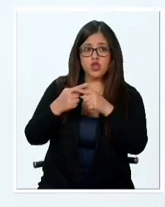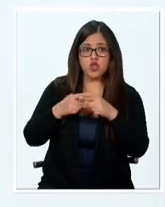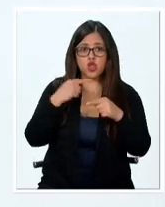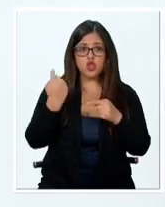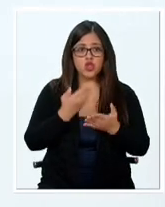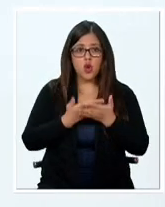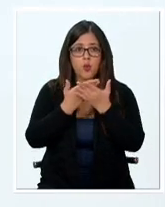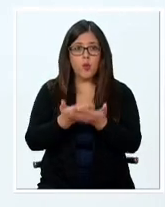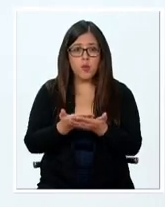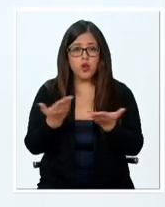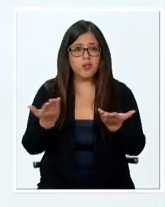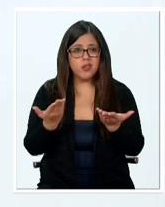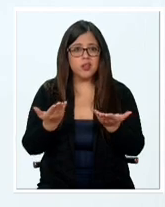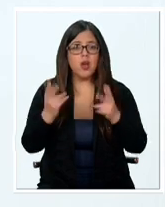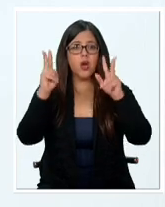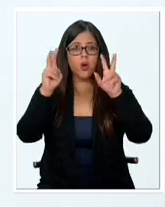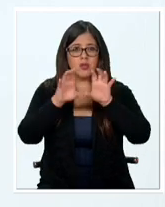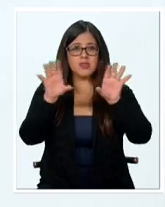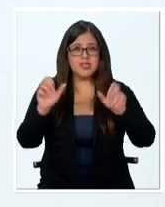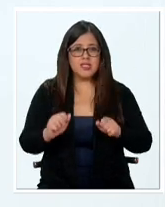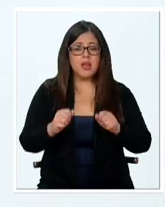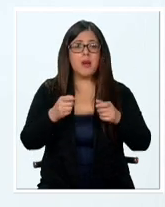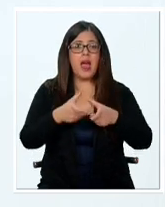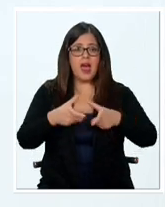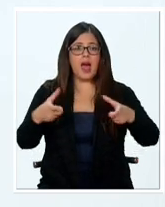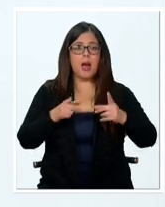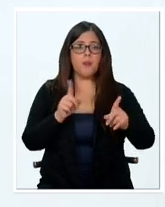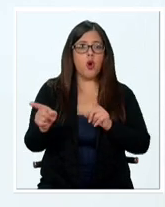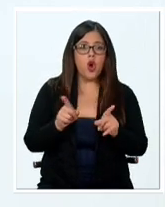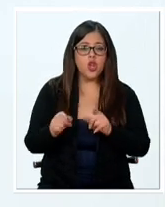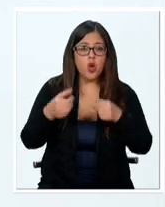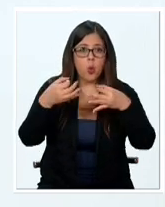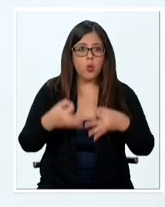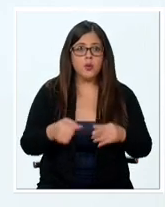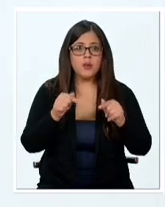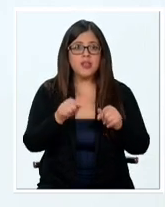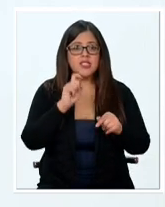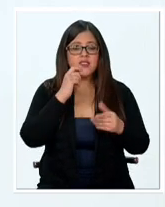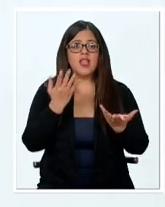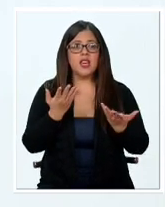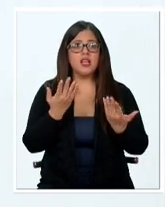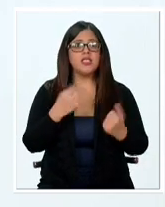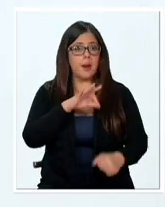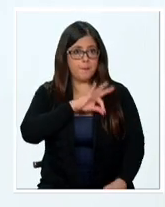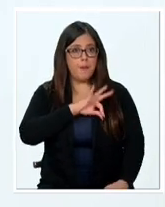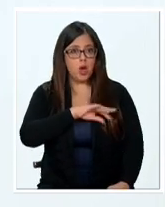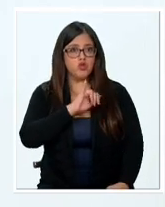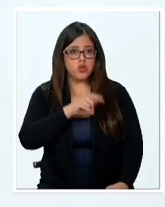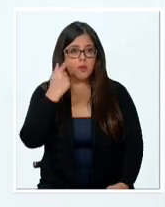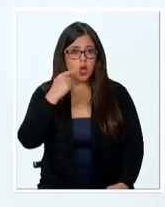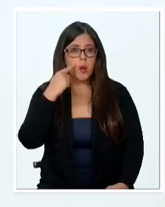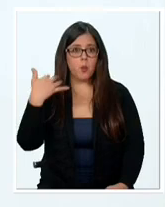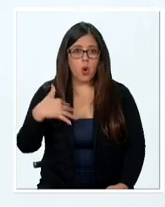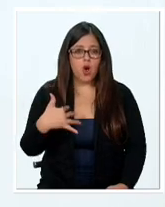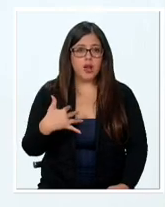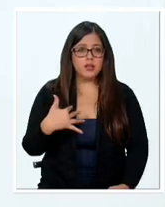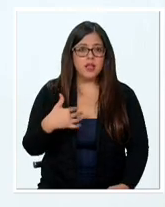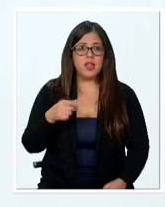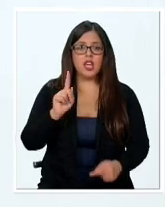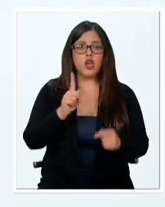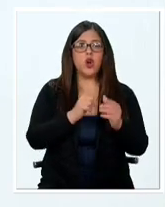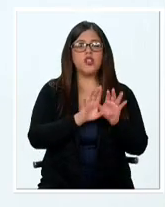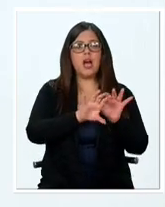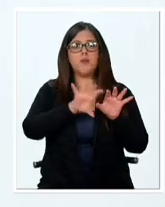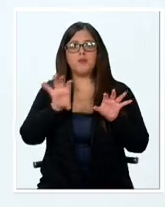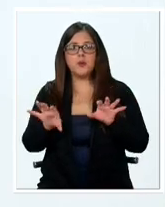nosotros proponemos es un sistema amplio coordinado en el cual justamente va a haber un ala de pensiones pero lo importante es que no se excluye a